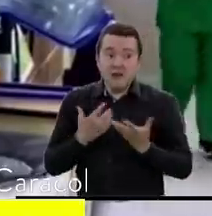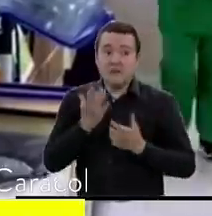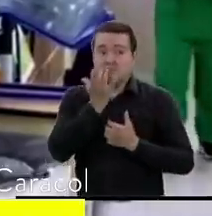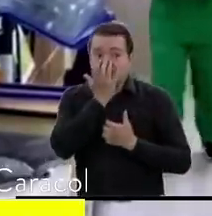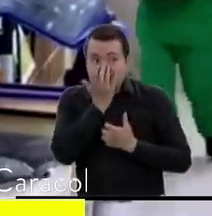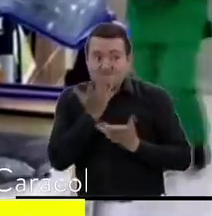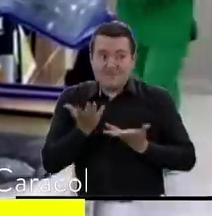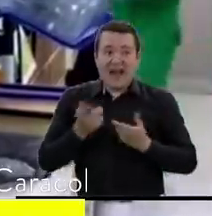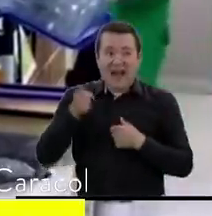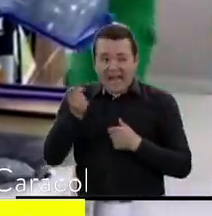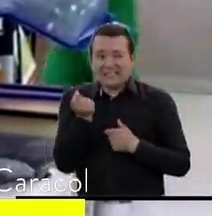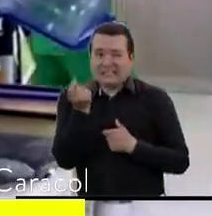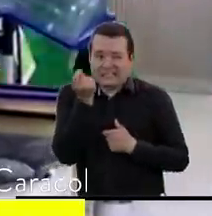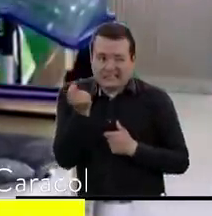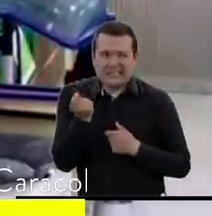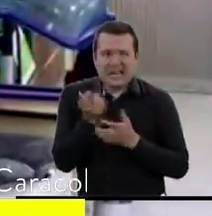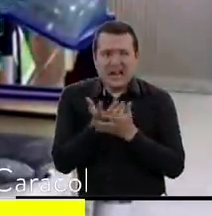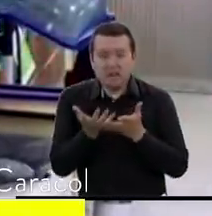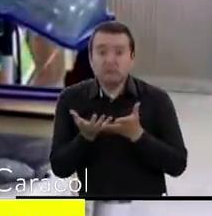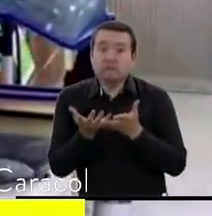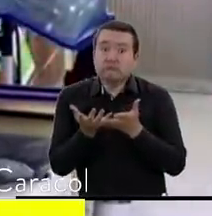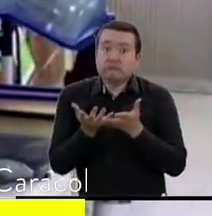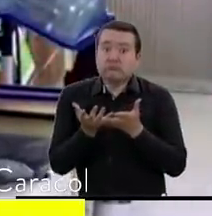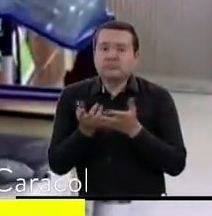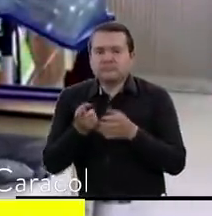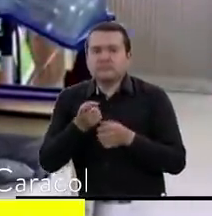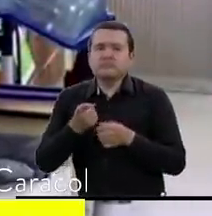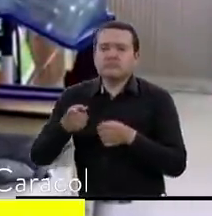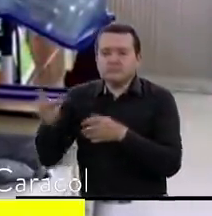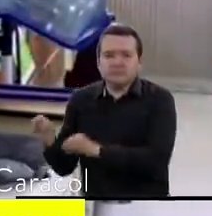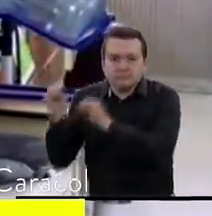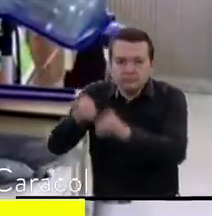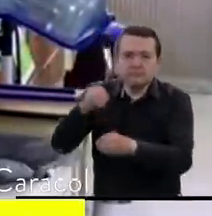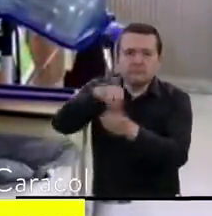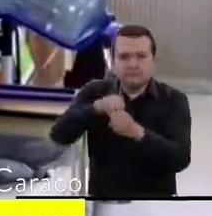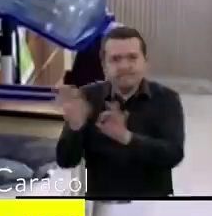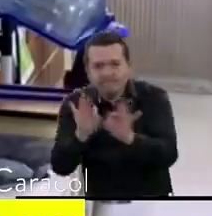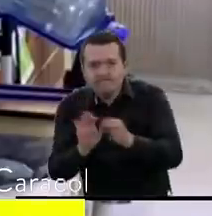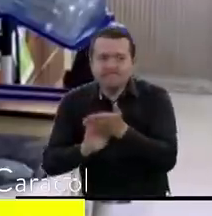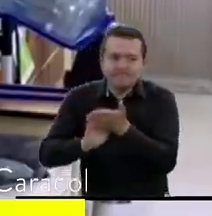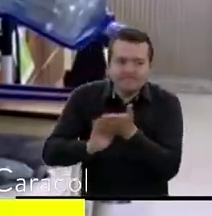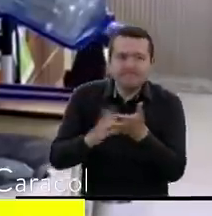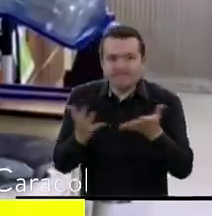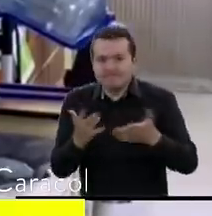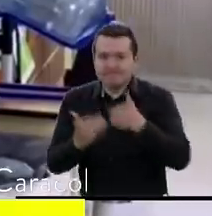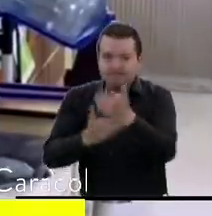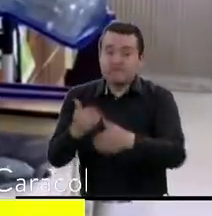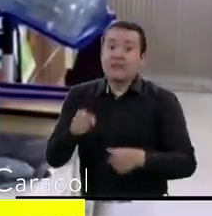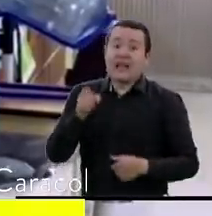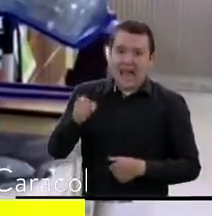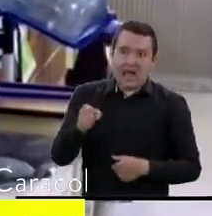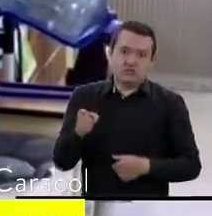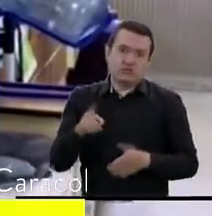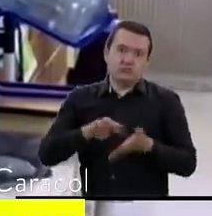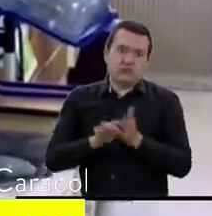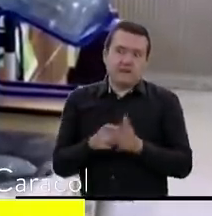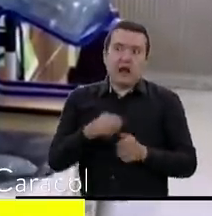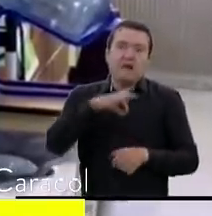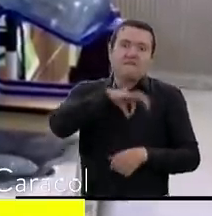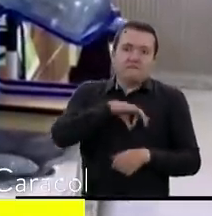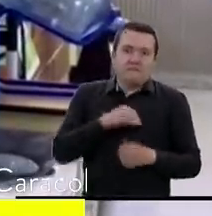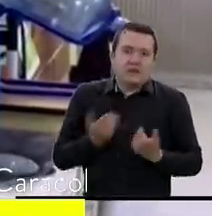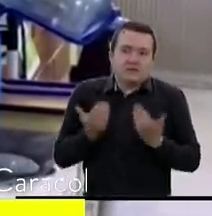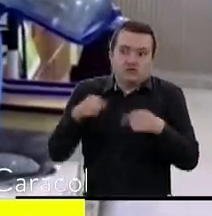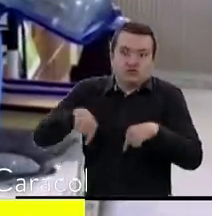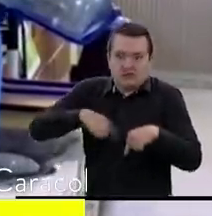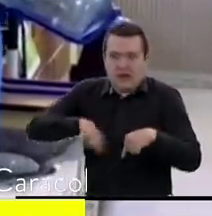primer mitad del año, prácticamente se ha desaparecido. Eso ha sido una ventaja escondida para que